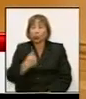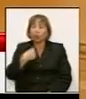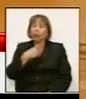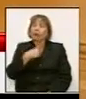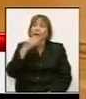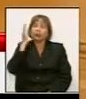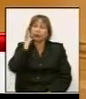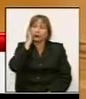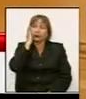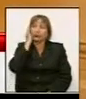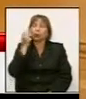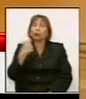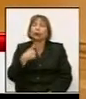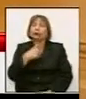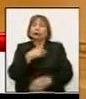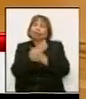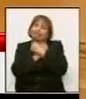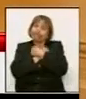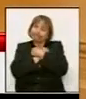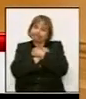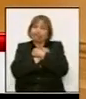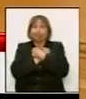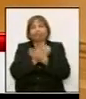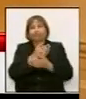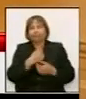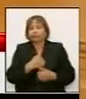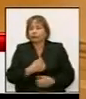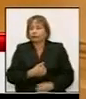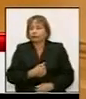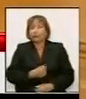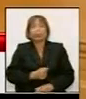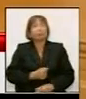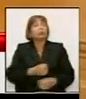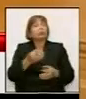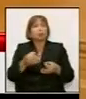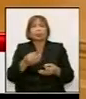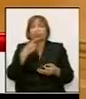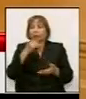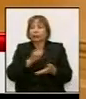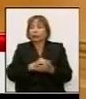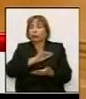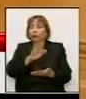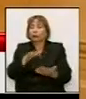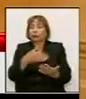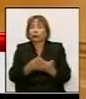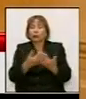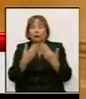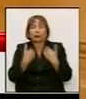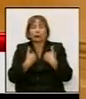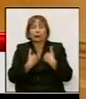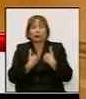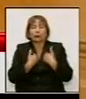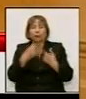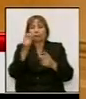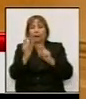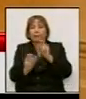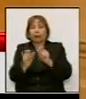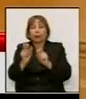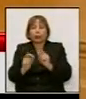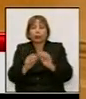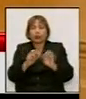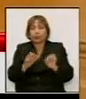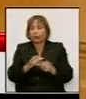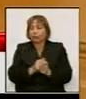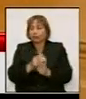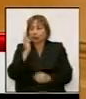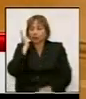nuestro aprecio, nuestro cariño, y sinceramente creo que todos los que tenemos alguna actividad pública tenemos